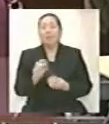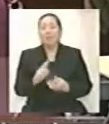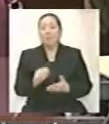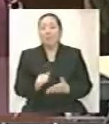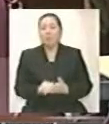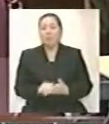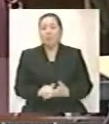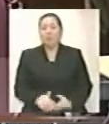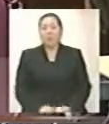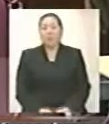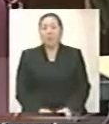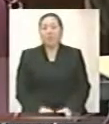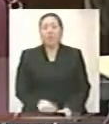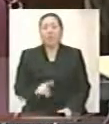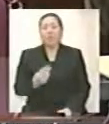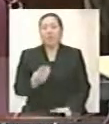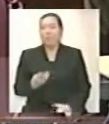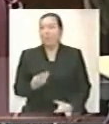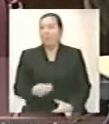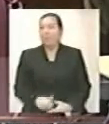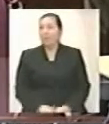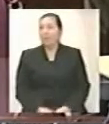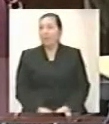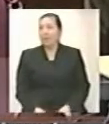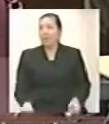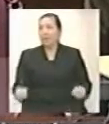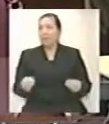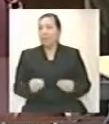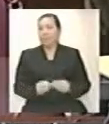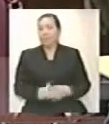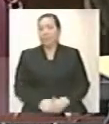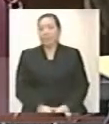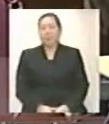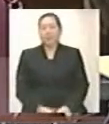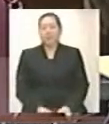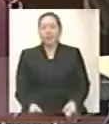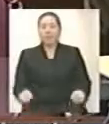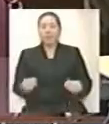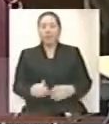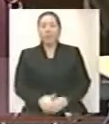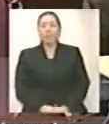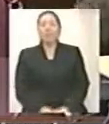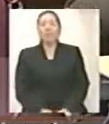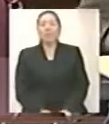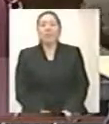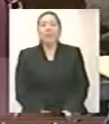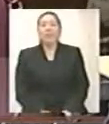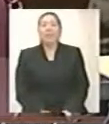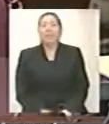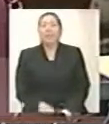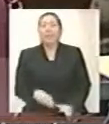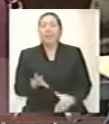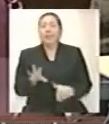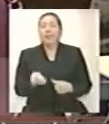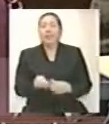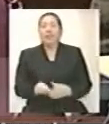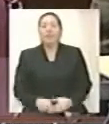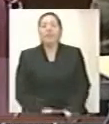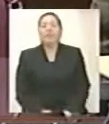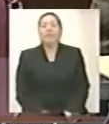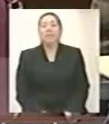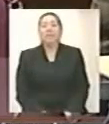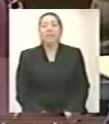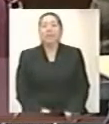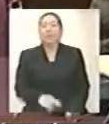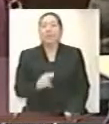del 2012. 2011, postula al Congreso en las elecciones generales, queda como accesitario por Lima.